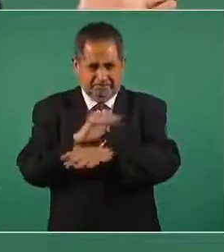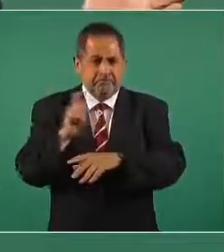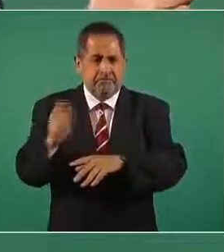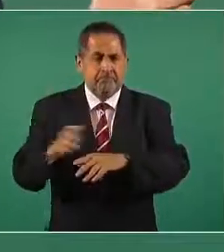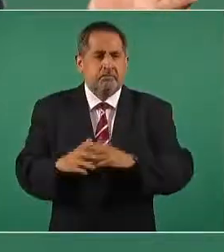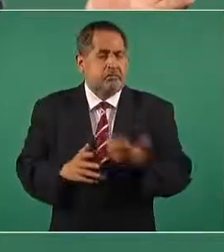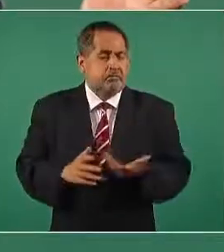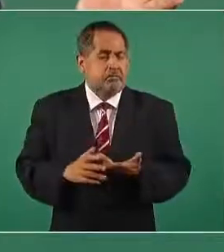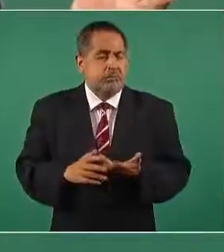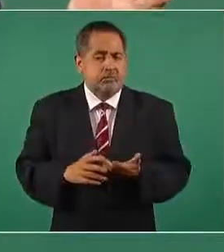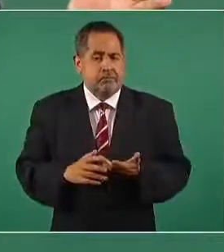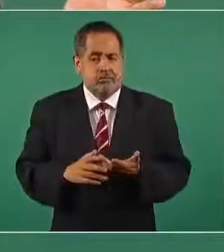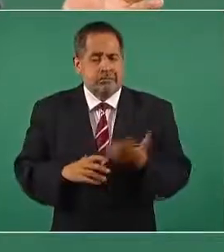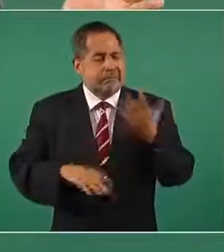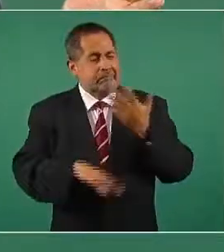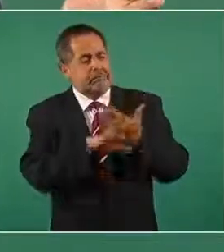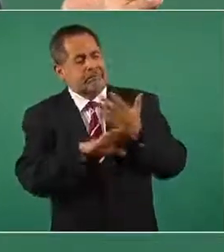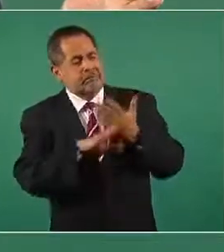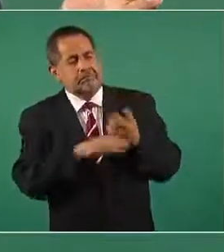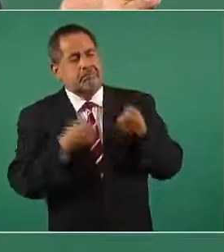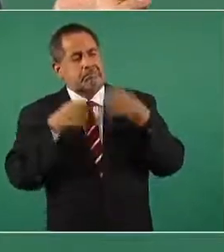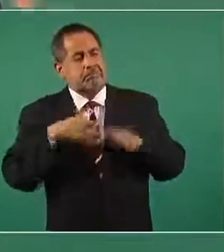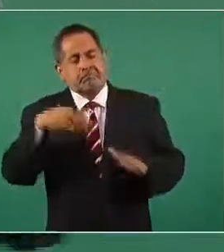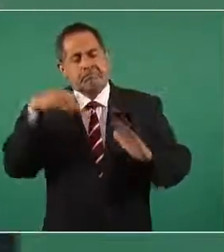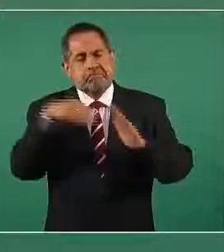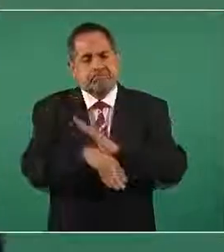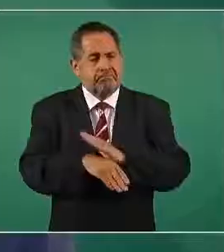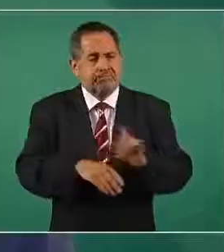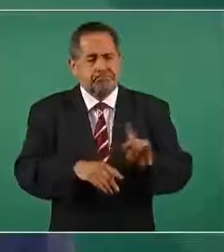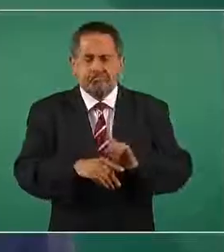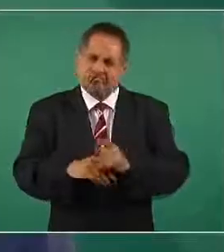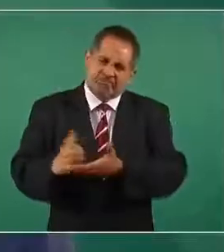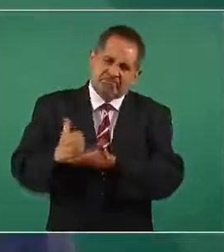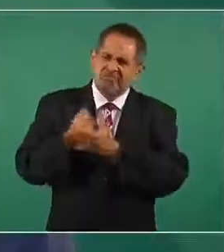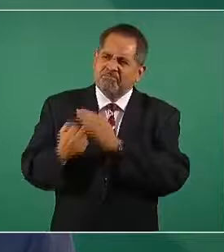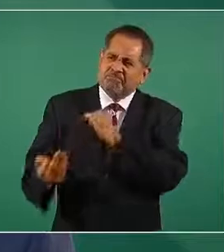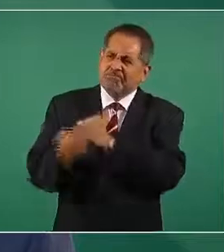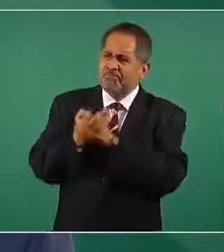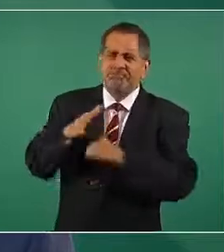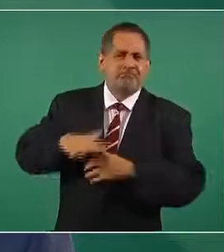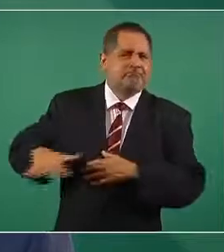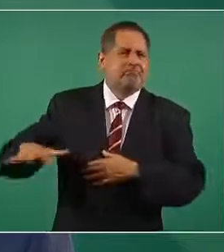ya nos hubiesen destruido políticamente hablando los medios.